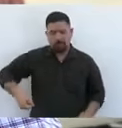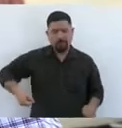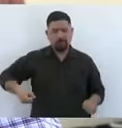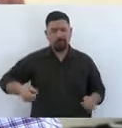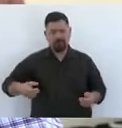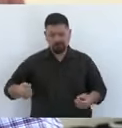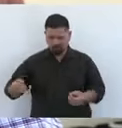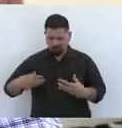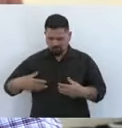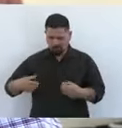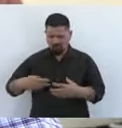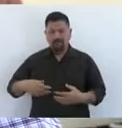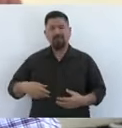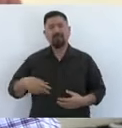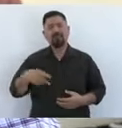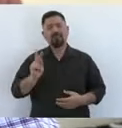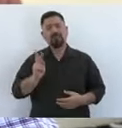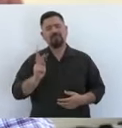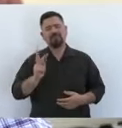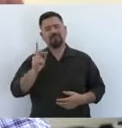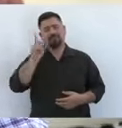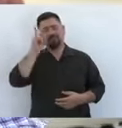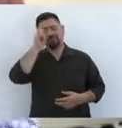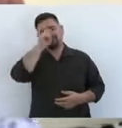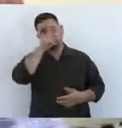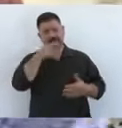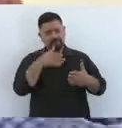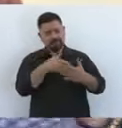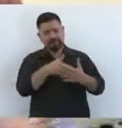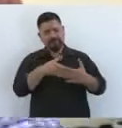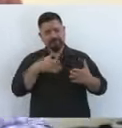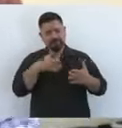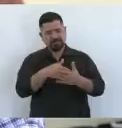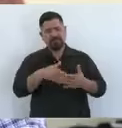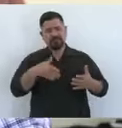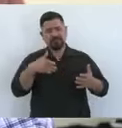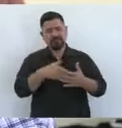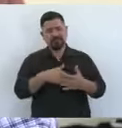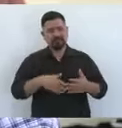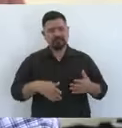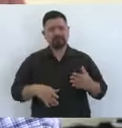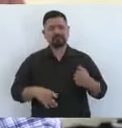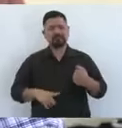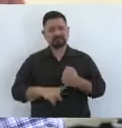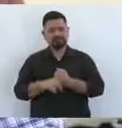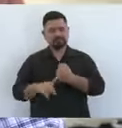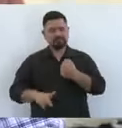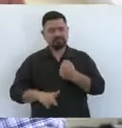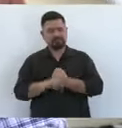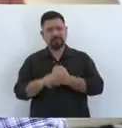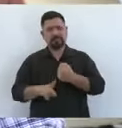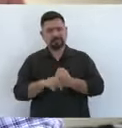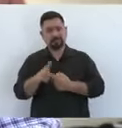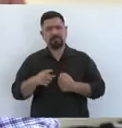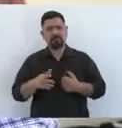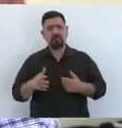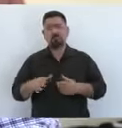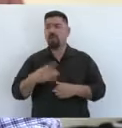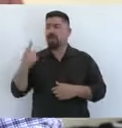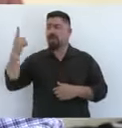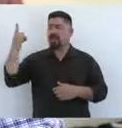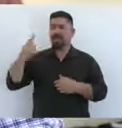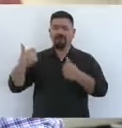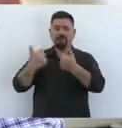estado batallando muchísimo, y compañeros aquí no me van a dejar mentir, para cruzar de allá para acá, en la línea nos las